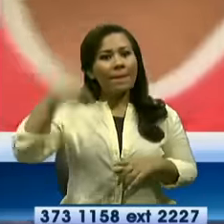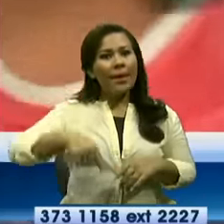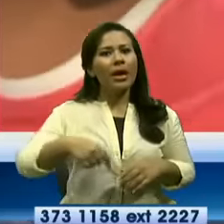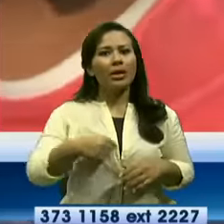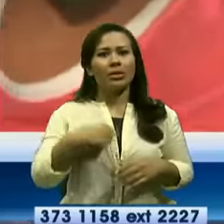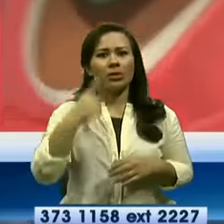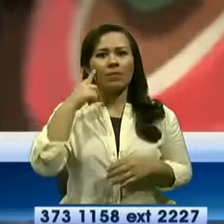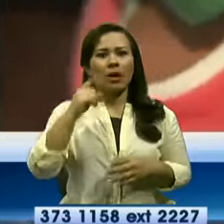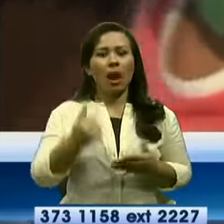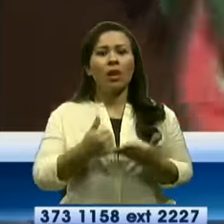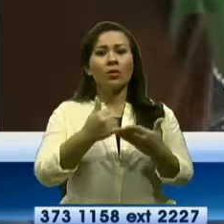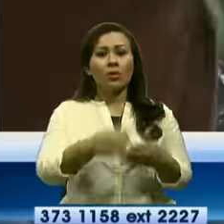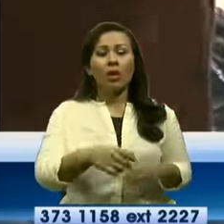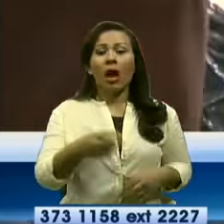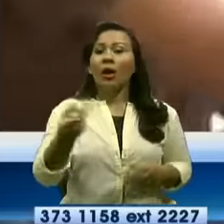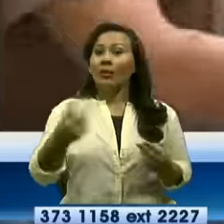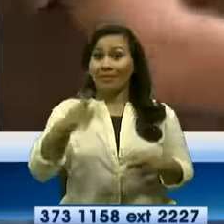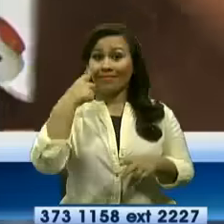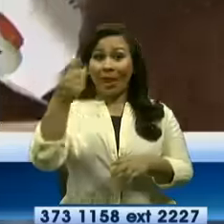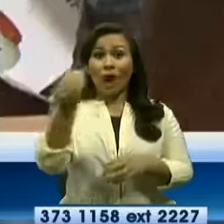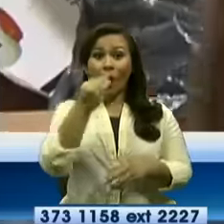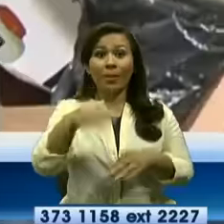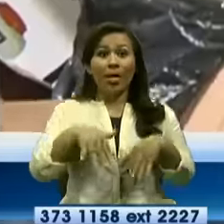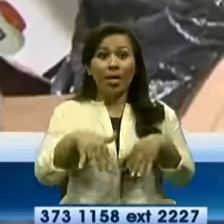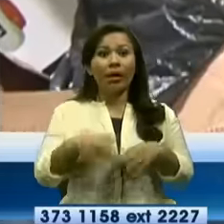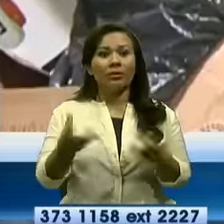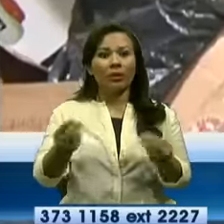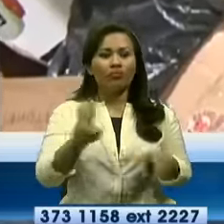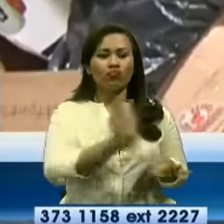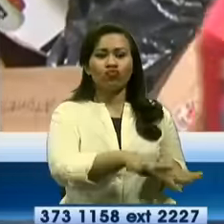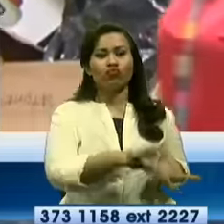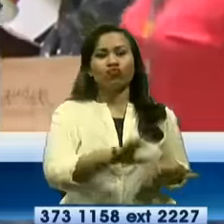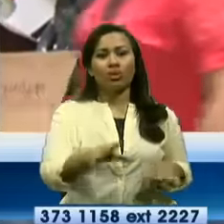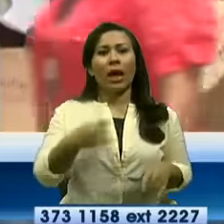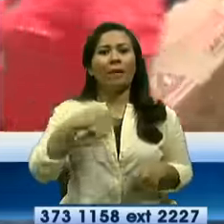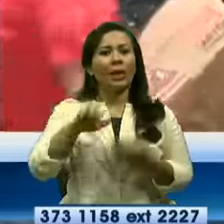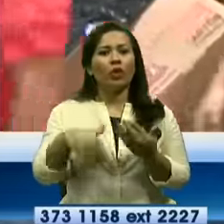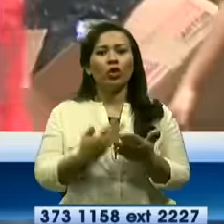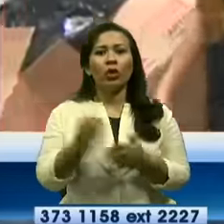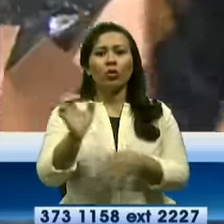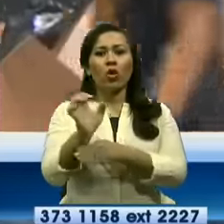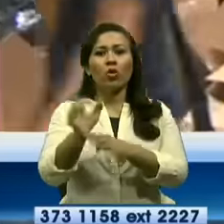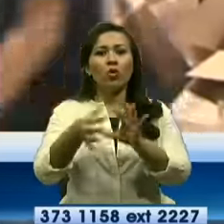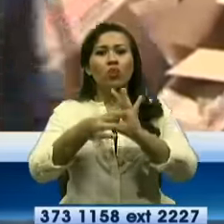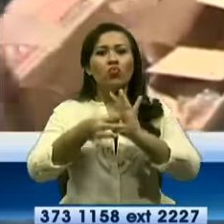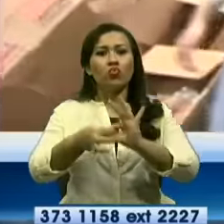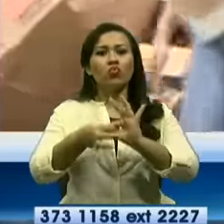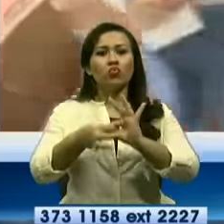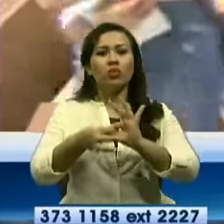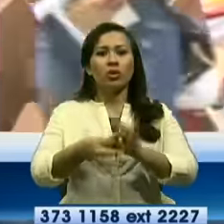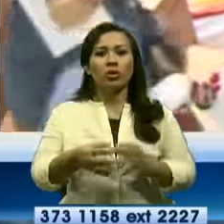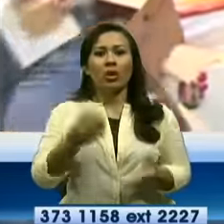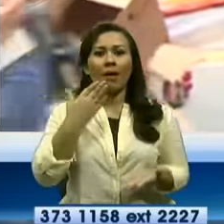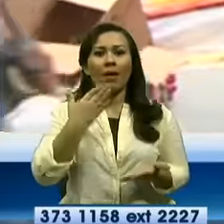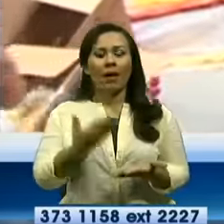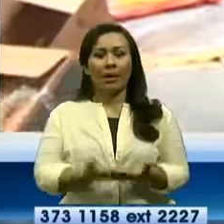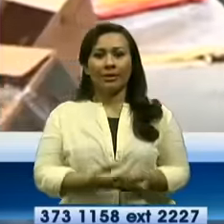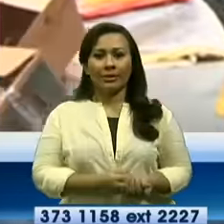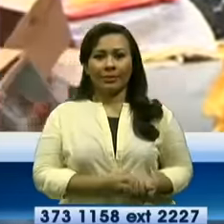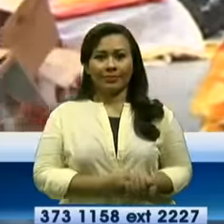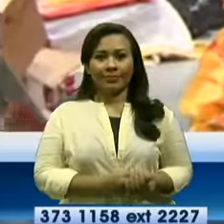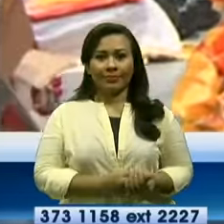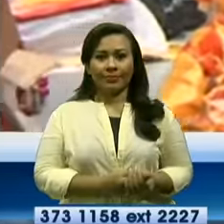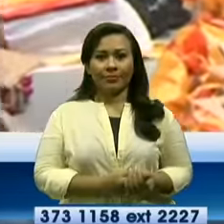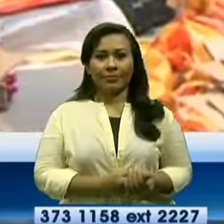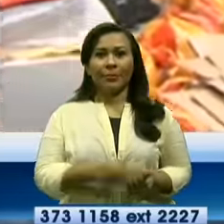ciudadanía entera que se volque, que sean voluntarios más, porque esto es demostrar al pueblo entero que nosotros somos un país unido. Muchísimas gracias.